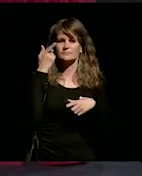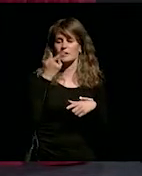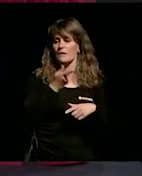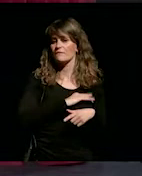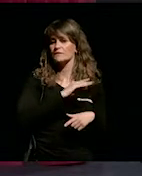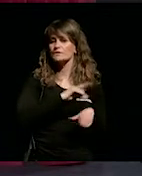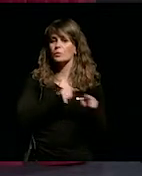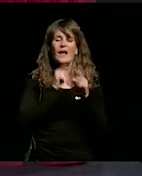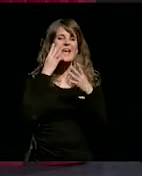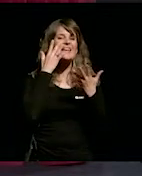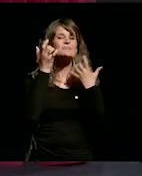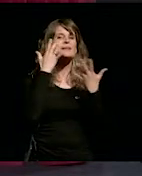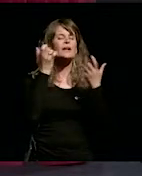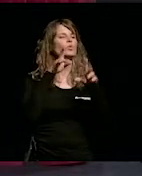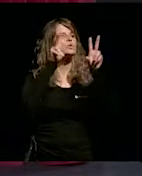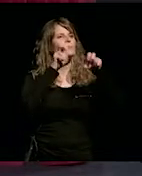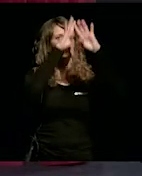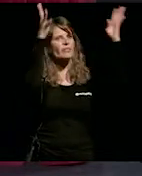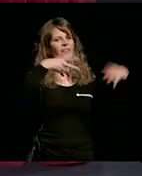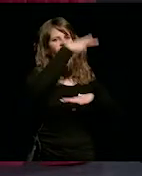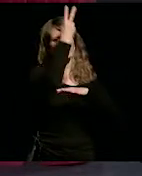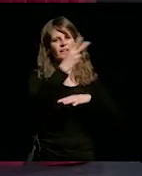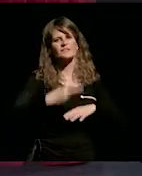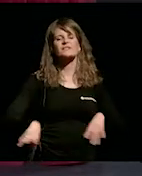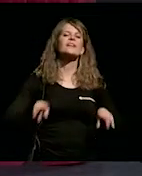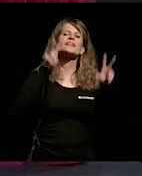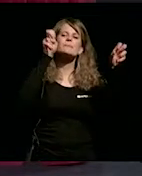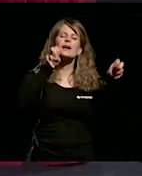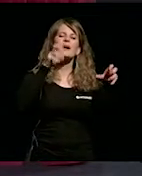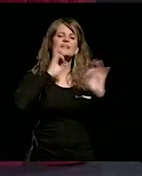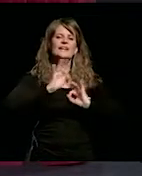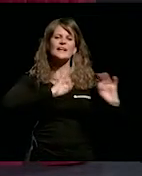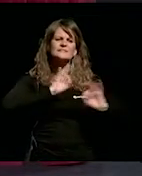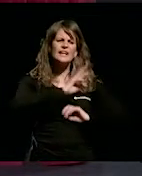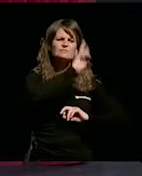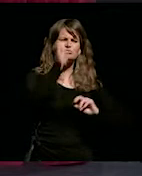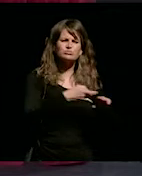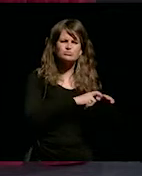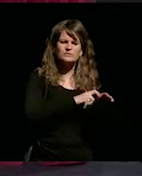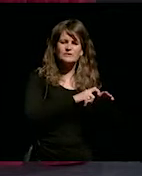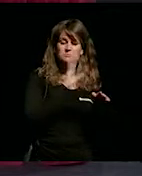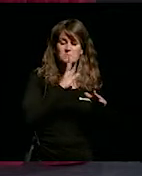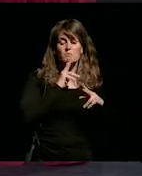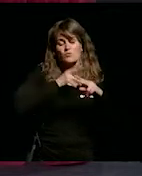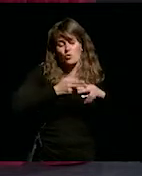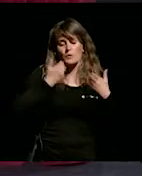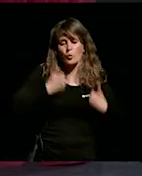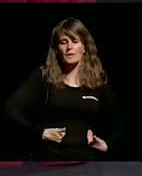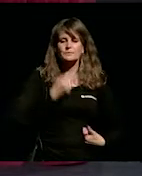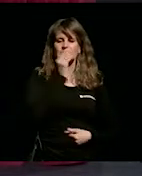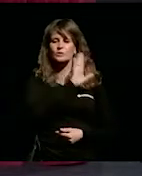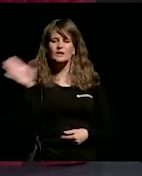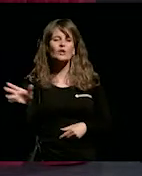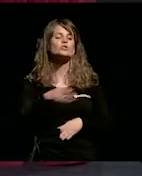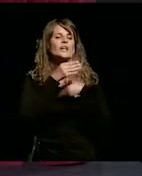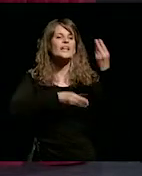espectáculo circense teatral en la ciudad, a través pues, de Ciudad Diversa y Cuerpos Extraordinarios. Y creamos un festival de una